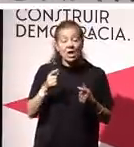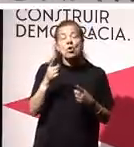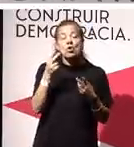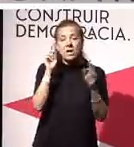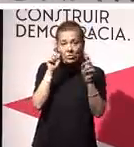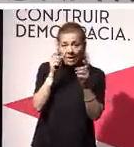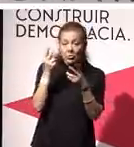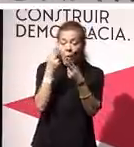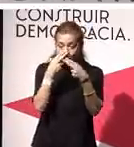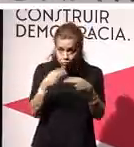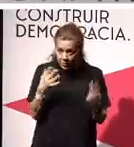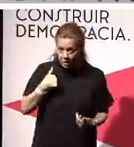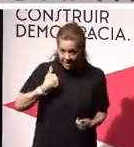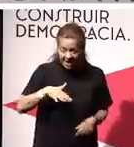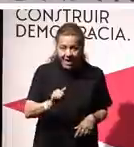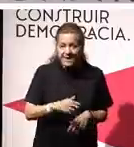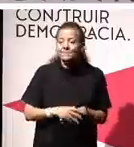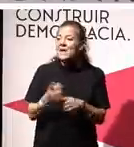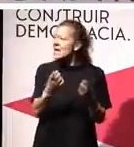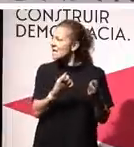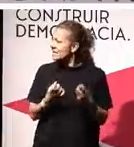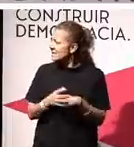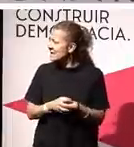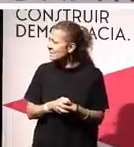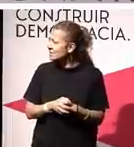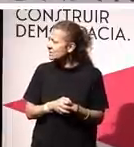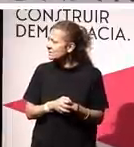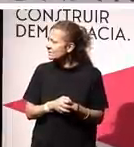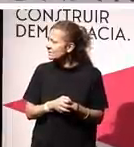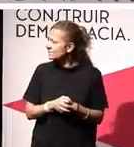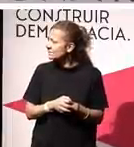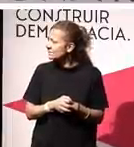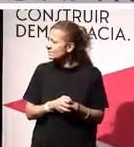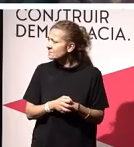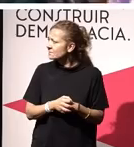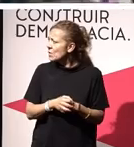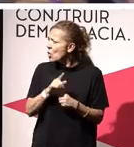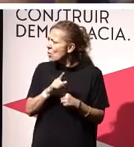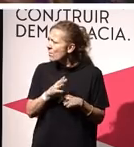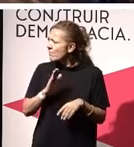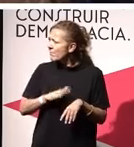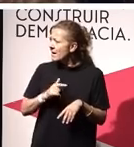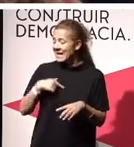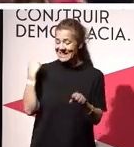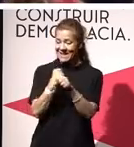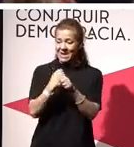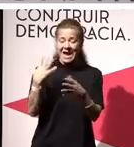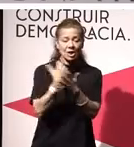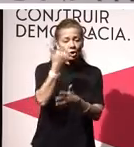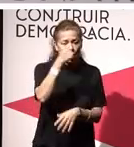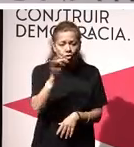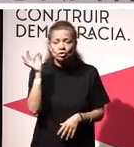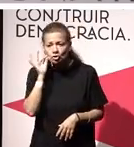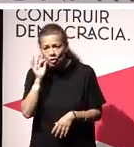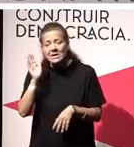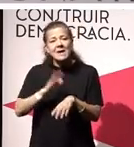tenemos. Necesitamos avanzar hacia una jornada de 30 horas semanales que sea flexible, para que trabajemos todos y todas,